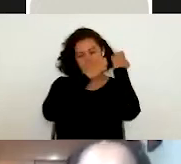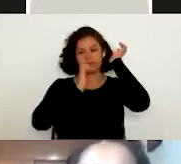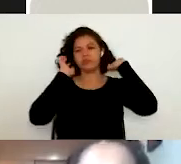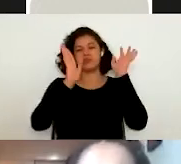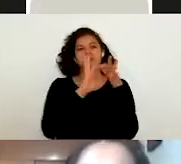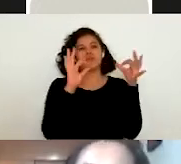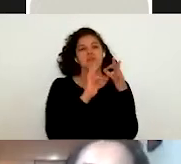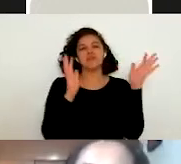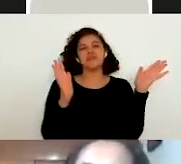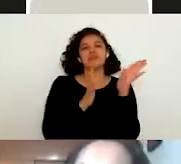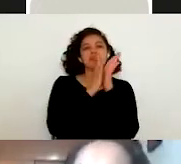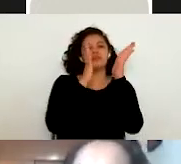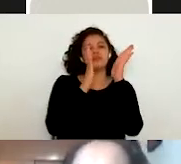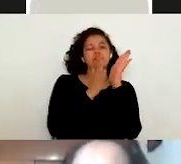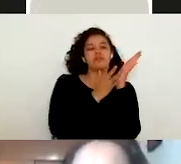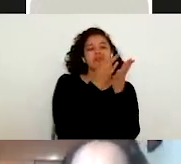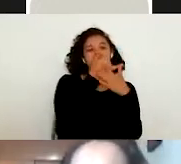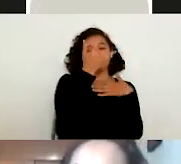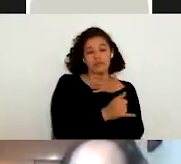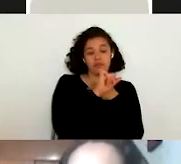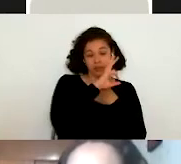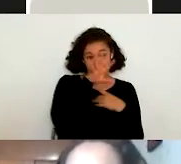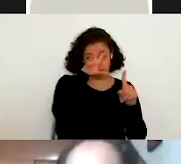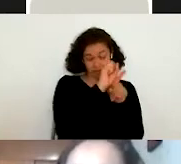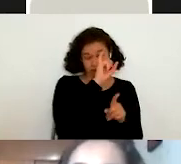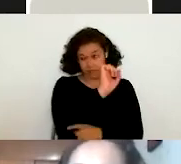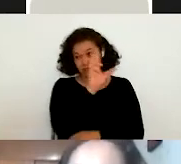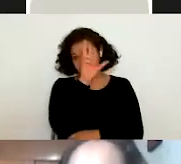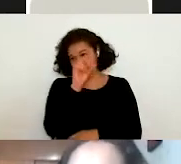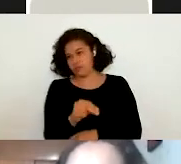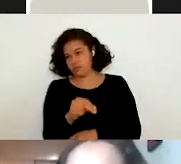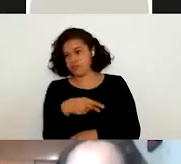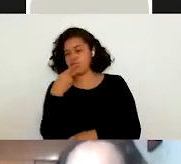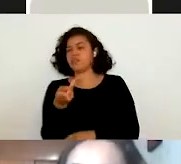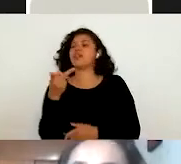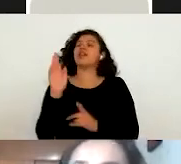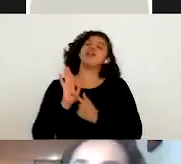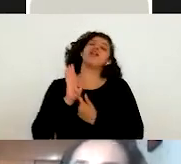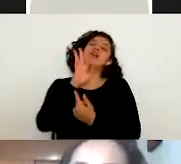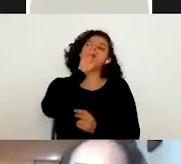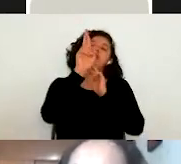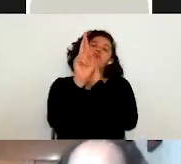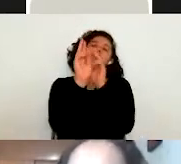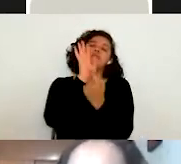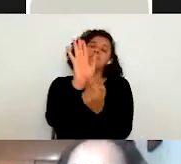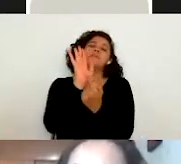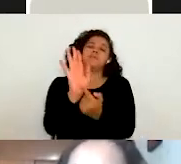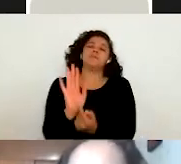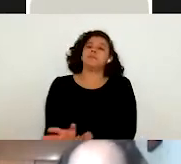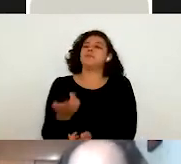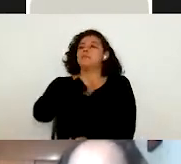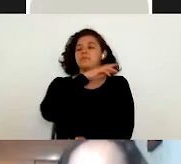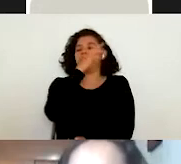la intervención tuvo el efecto logrado o no, ¿no? Es la presentación de resultados. Vamos a examinar si